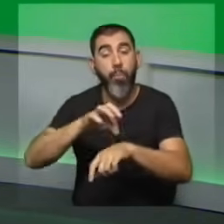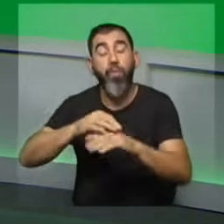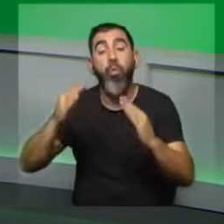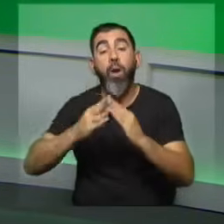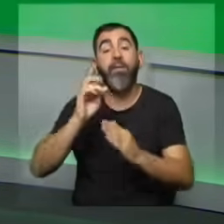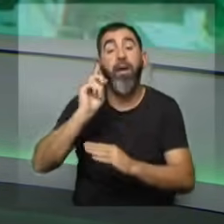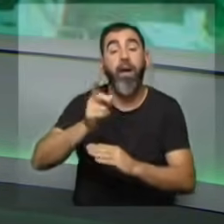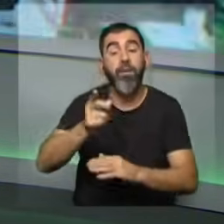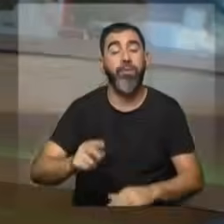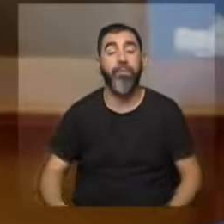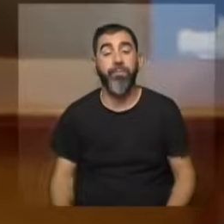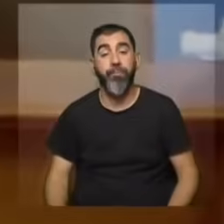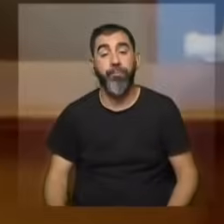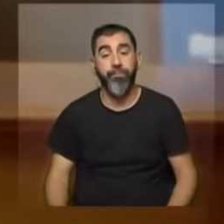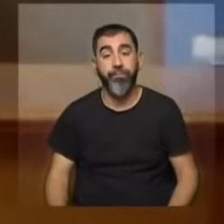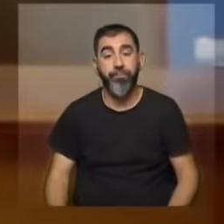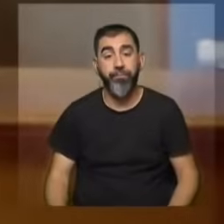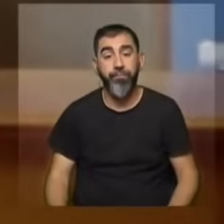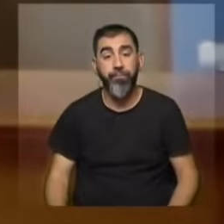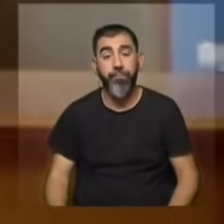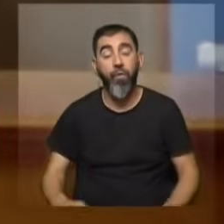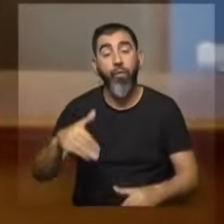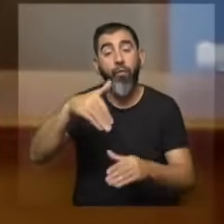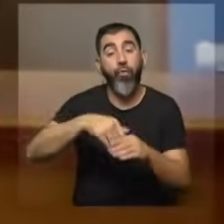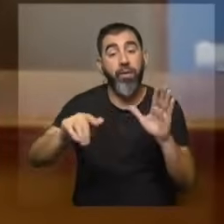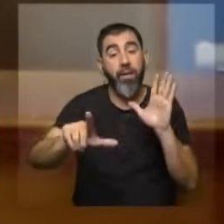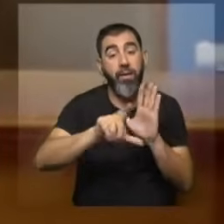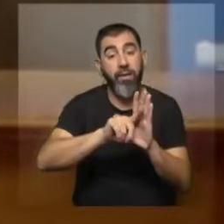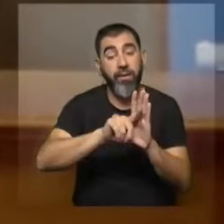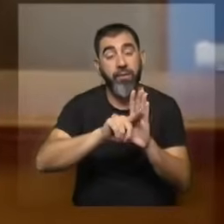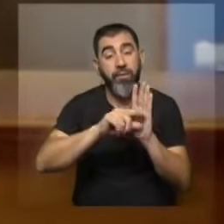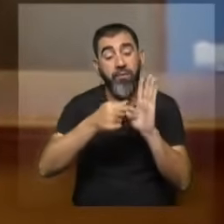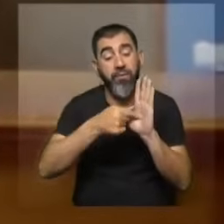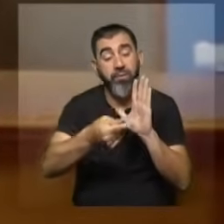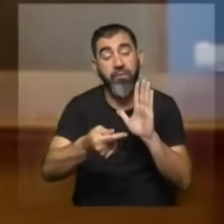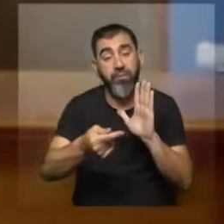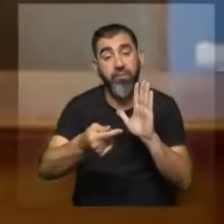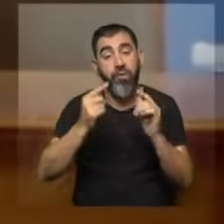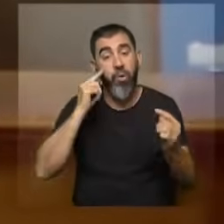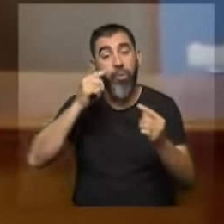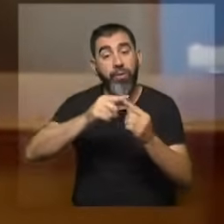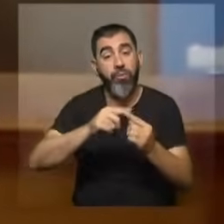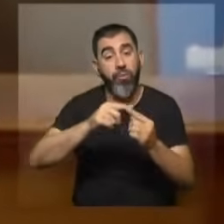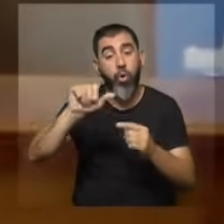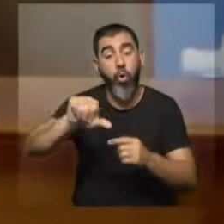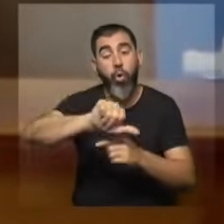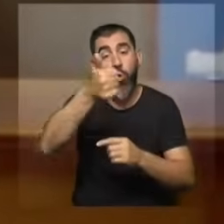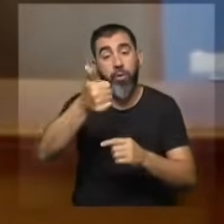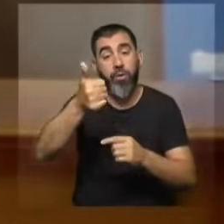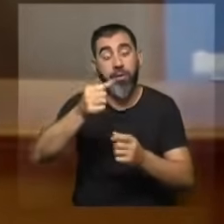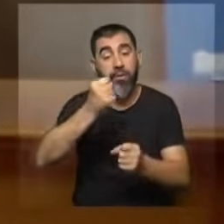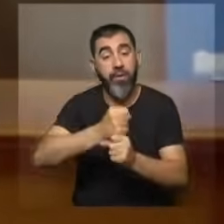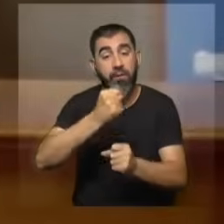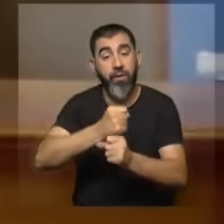de Galicia votamos una ley que básicamente lo que tiene como finalidad es poder lograr por un lado que los